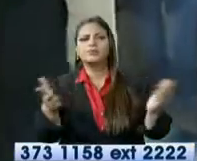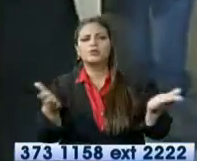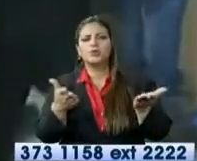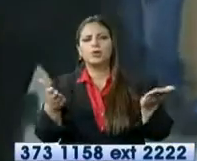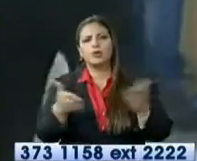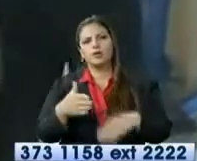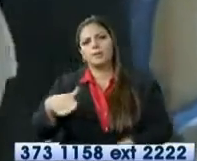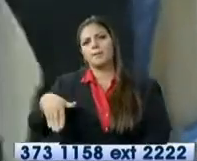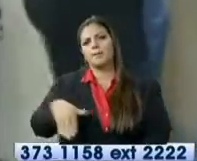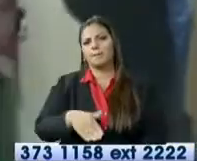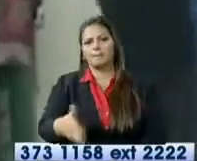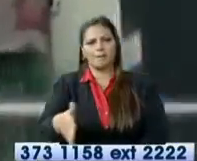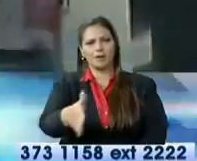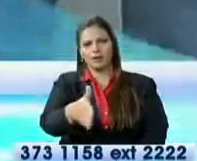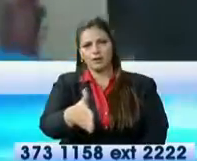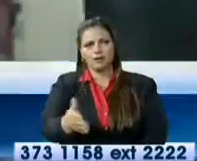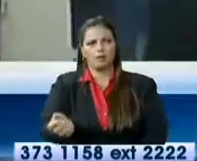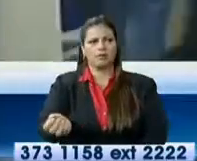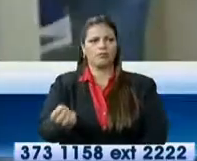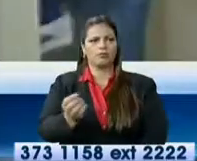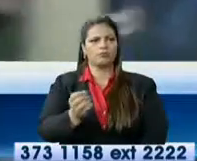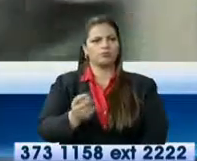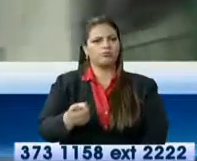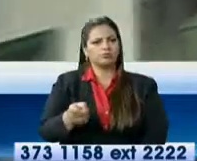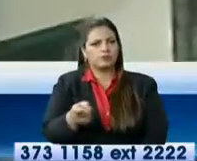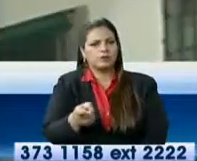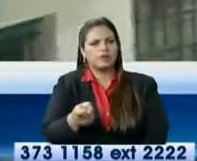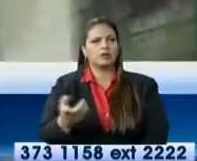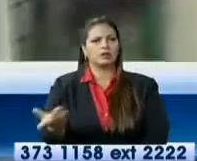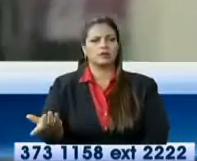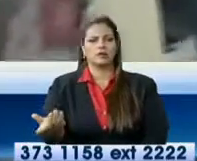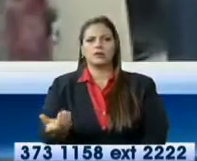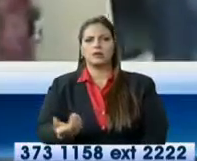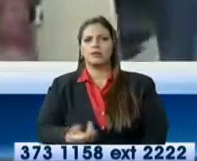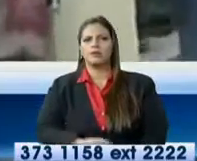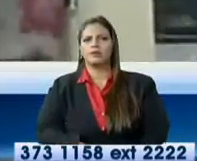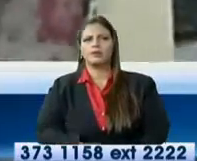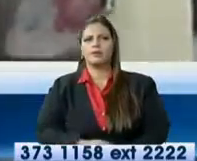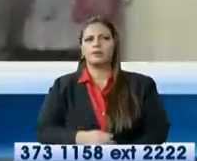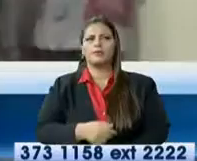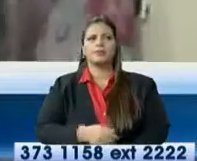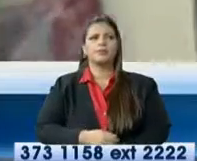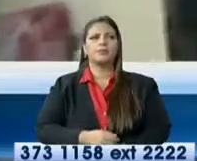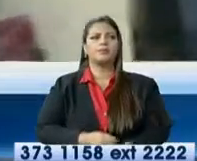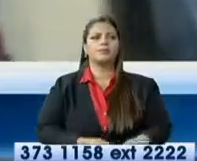no presenten irregularidades. Vamos a escuchar al intendente.